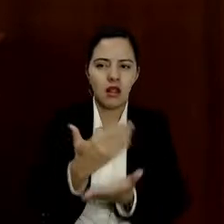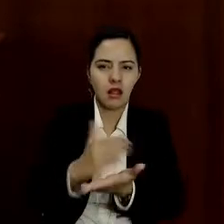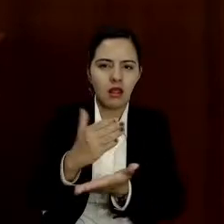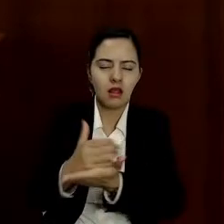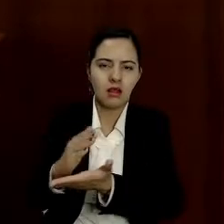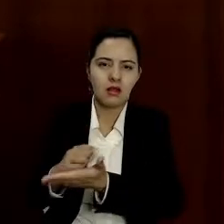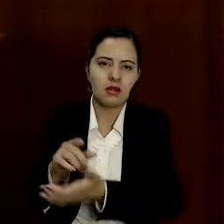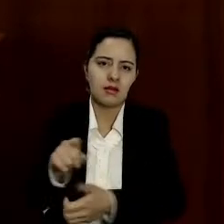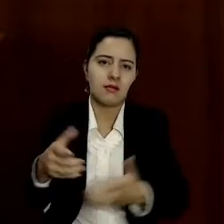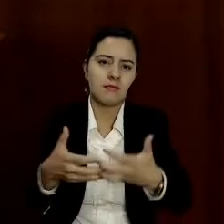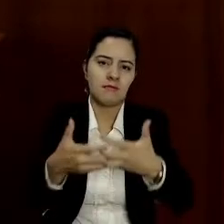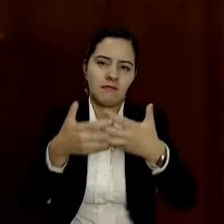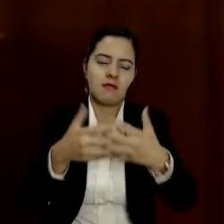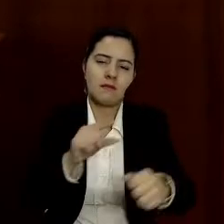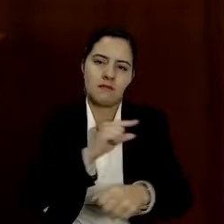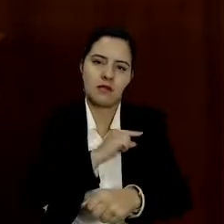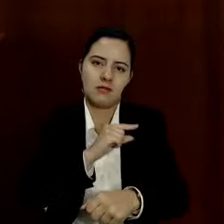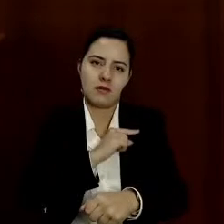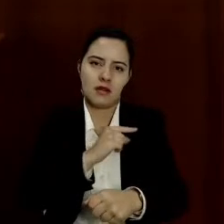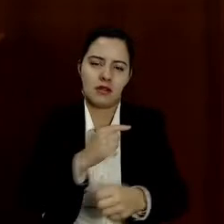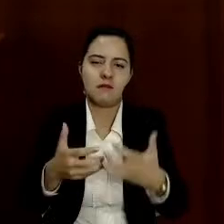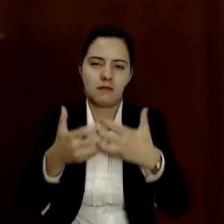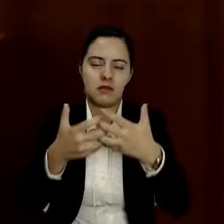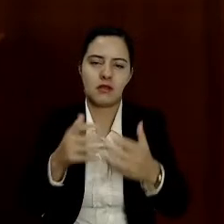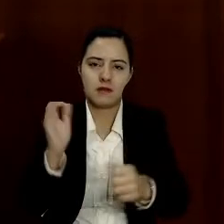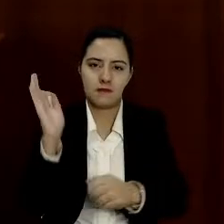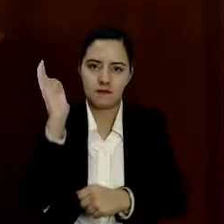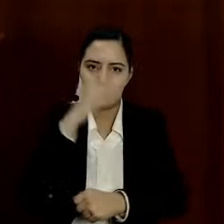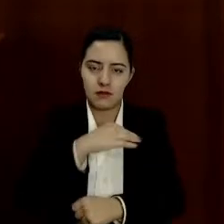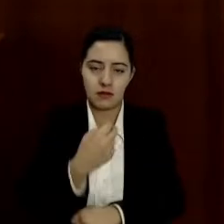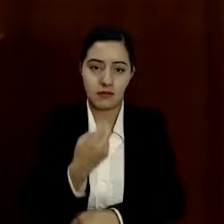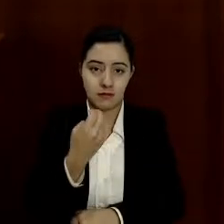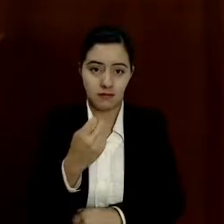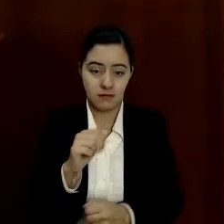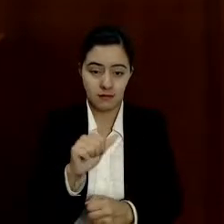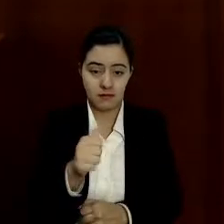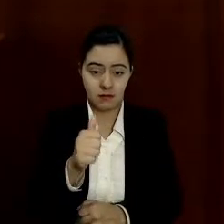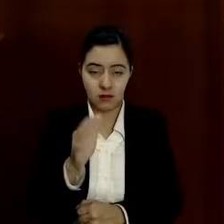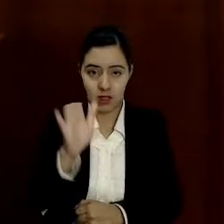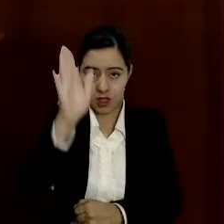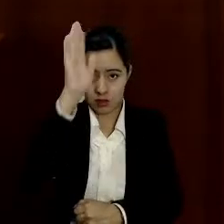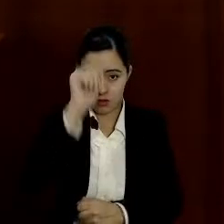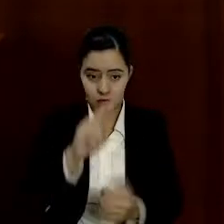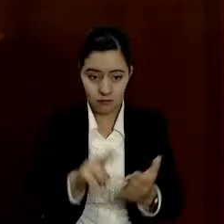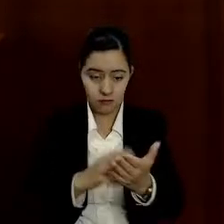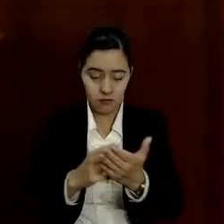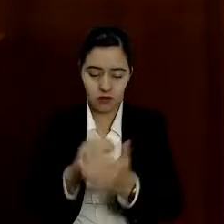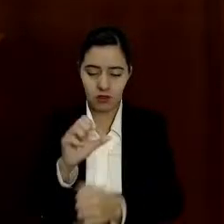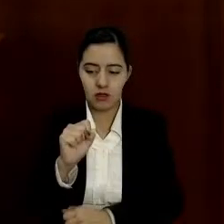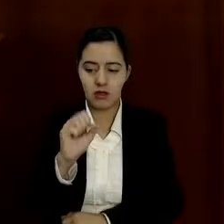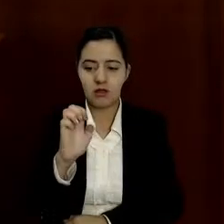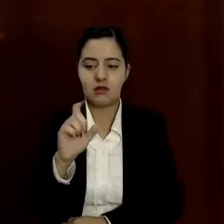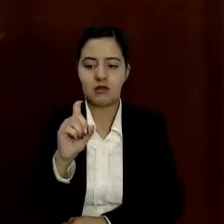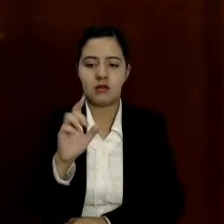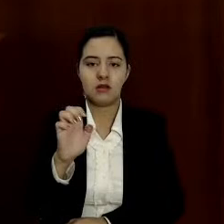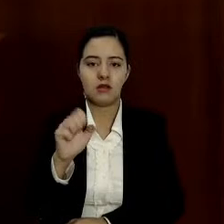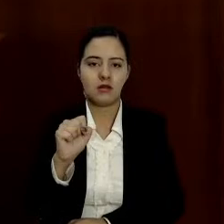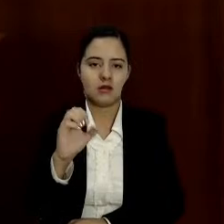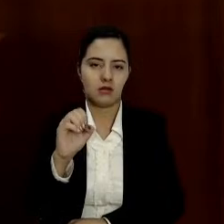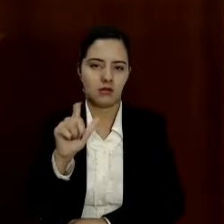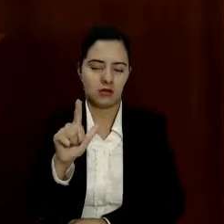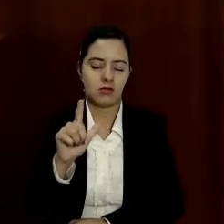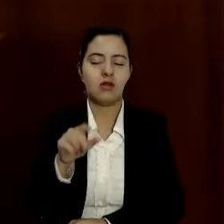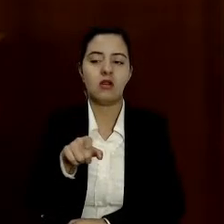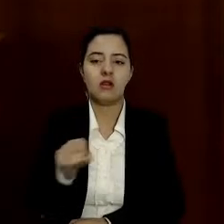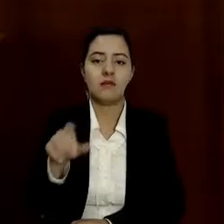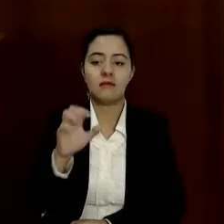empresas irregulares. Por estos 11 convenios signados con Sedesol, Rosario Robles estuvo en la